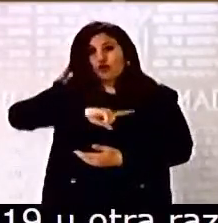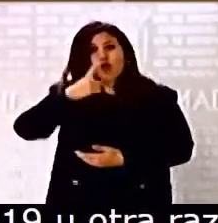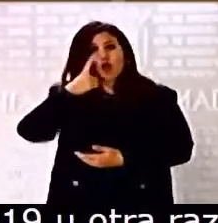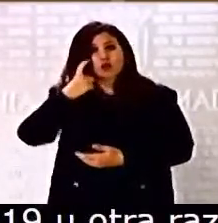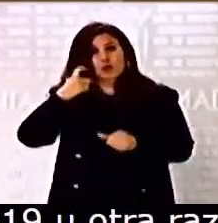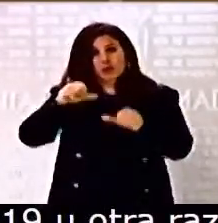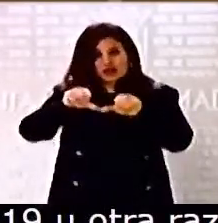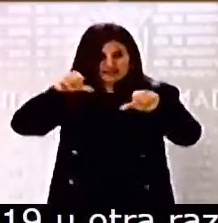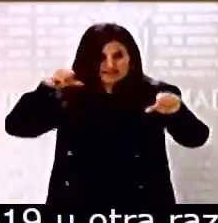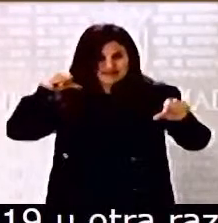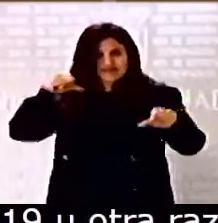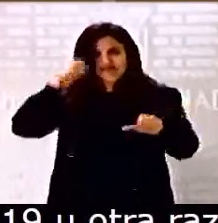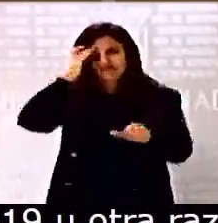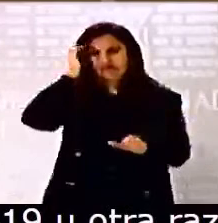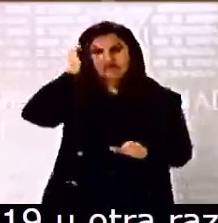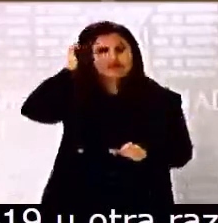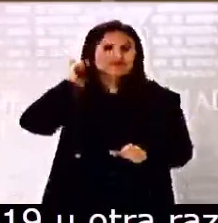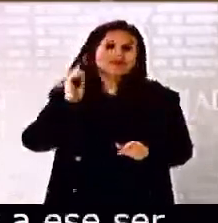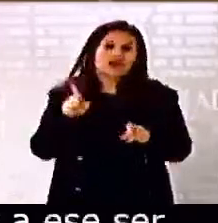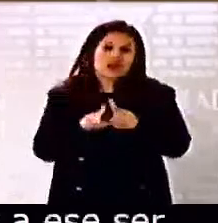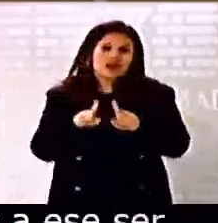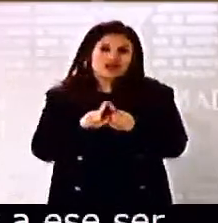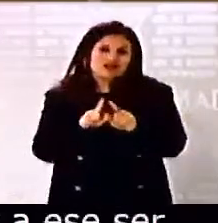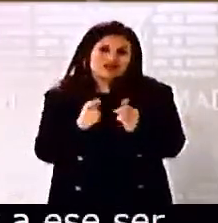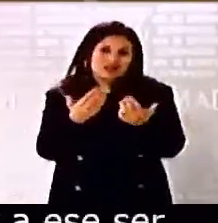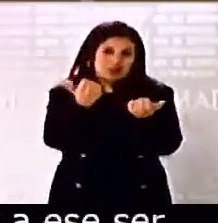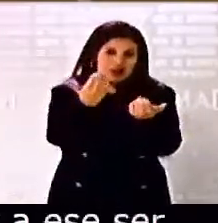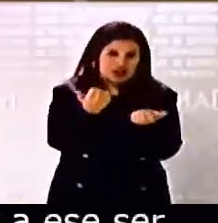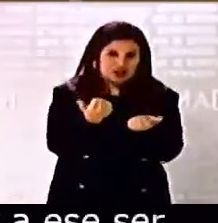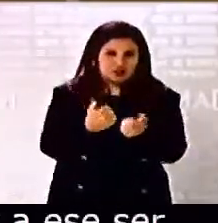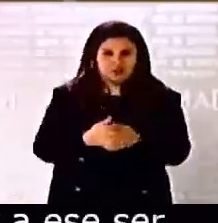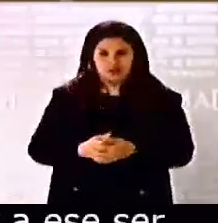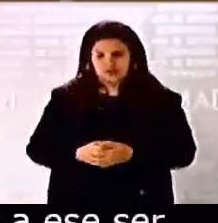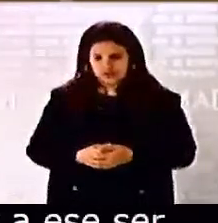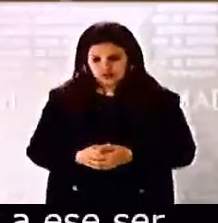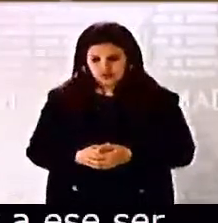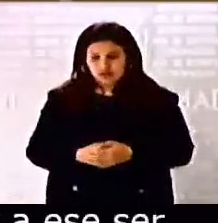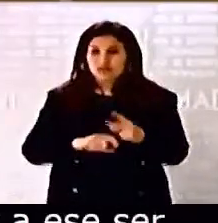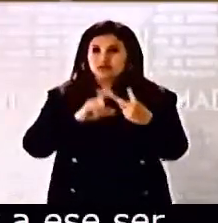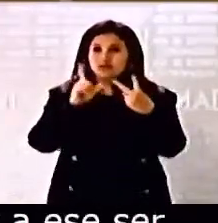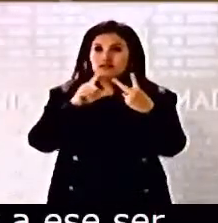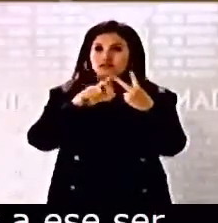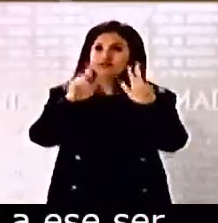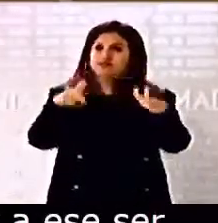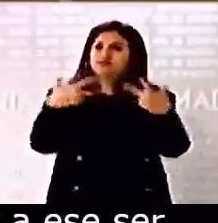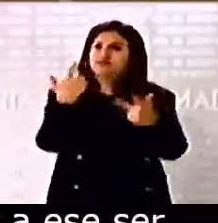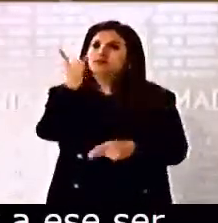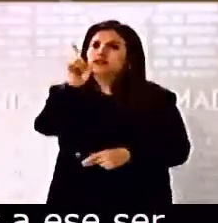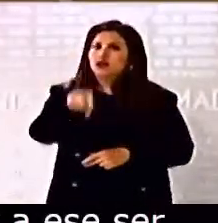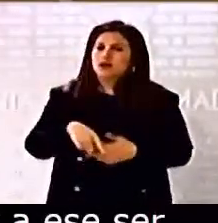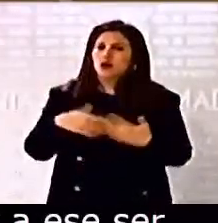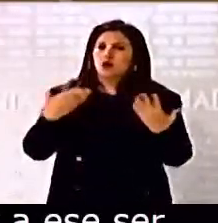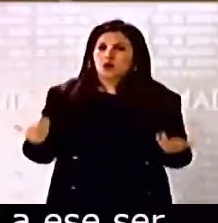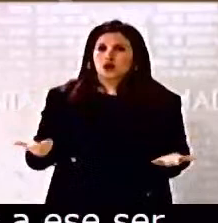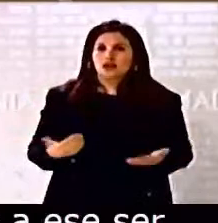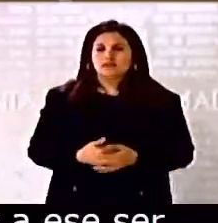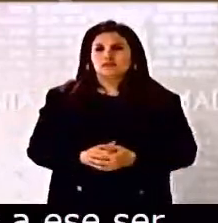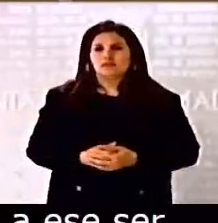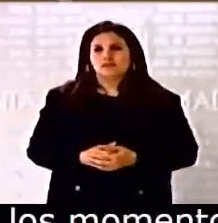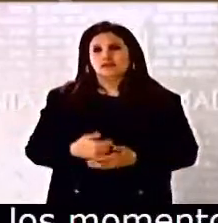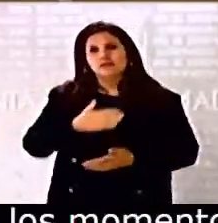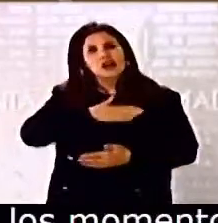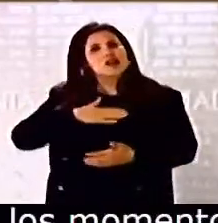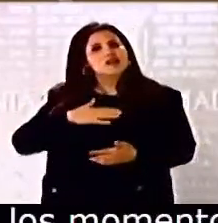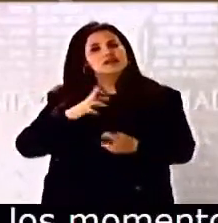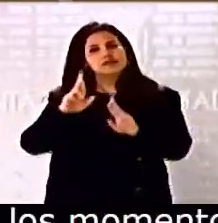costumbres y acompañarlos en los momentos más complicados. En segundo lugar, me van a permitir que desee una